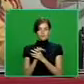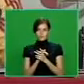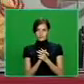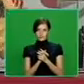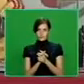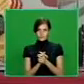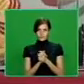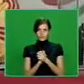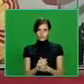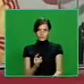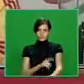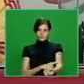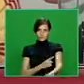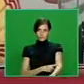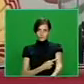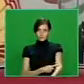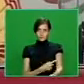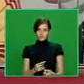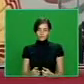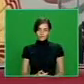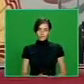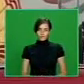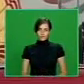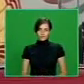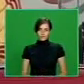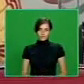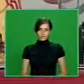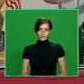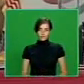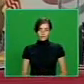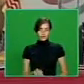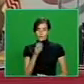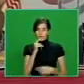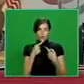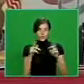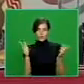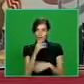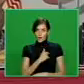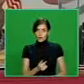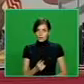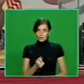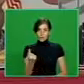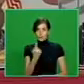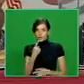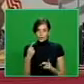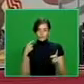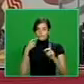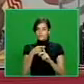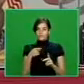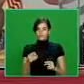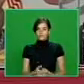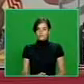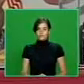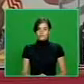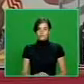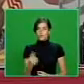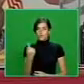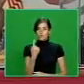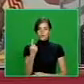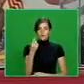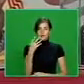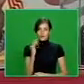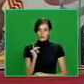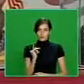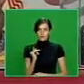amigos hermanos no hay otra es la única es la